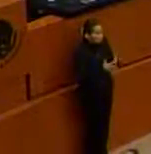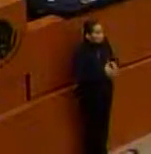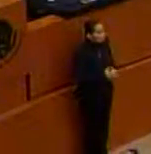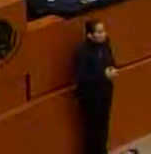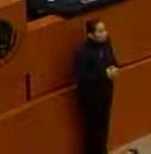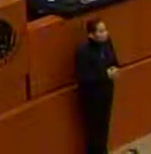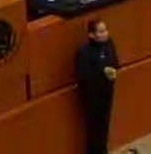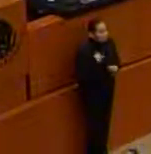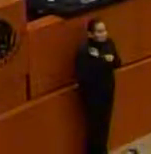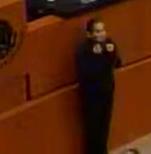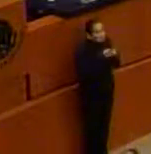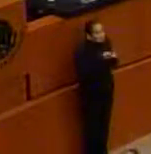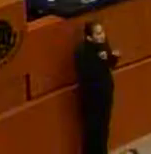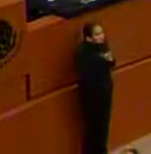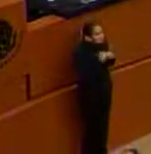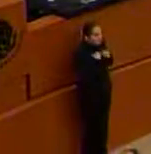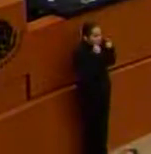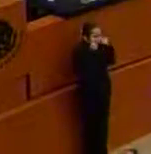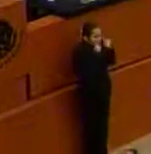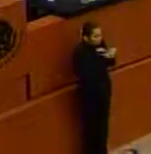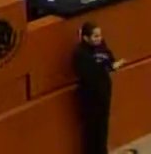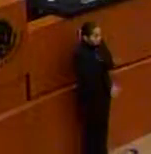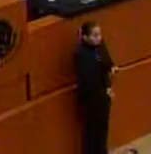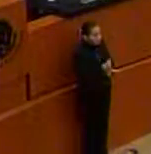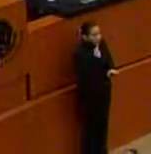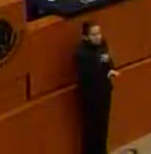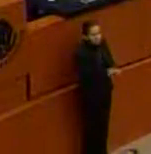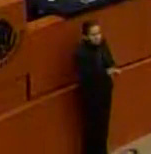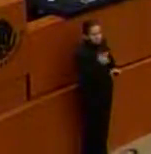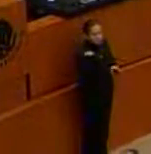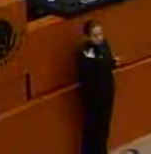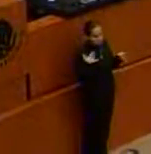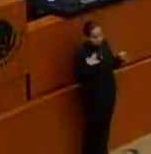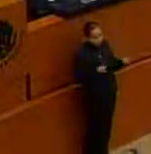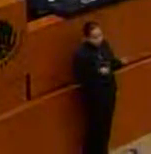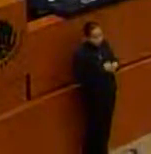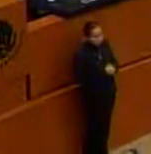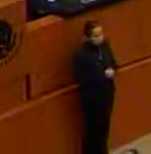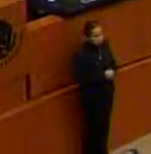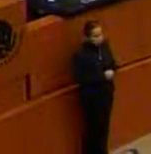realicen, el lugar donde vivan, de su calidad